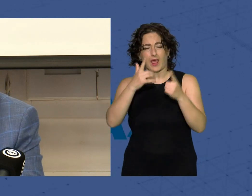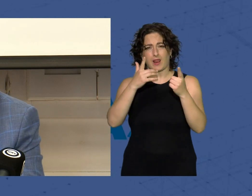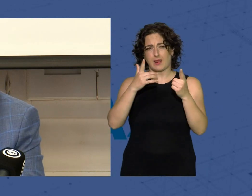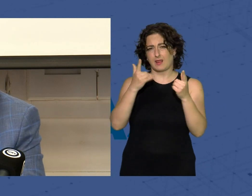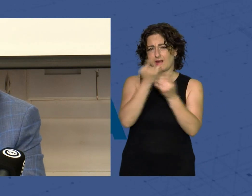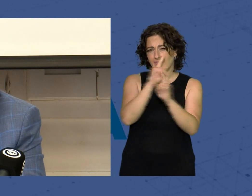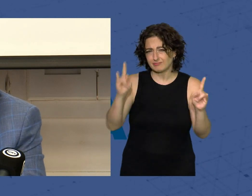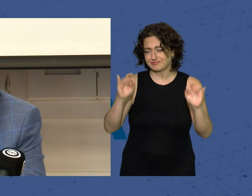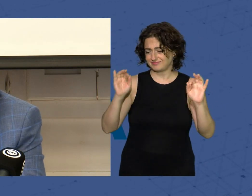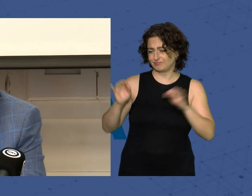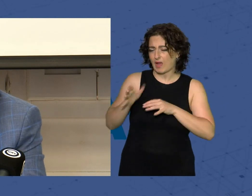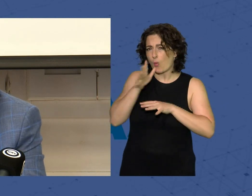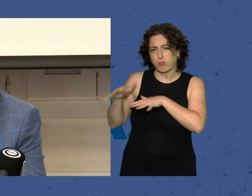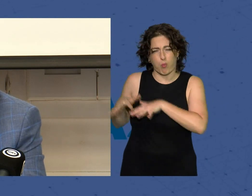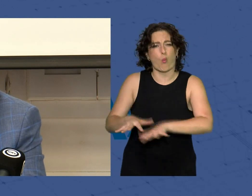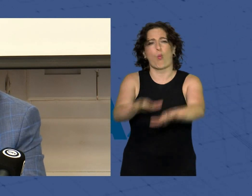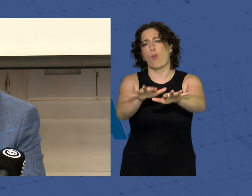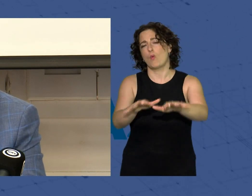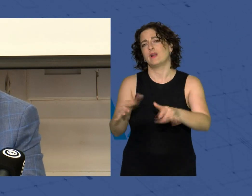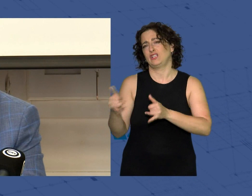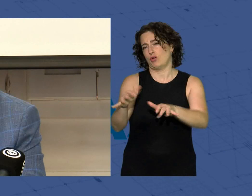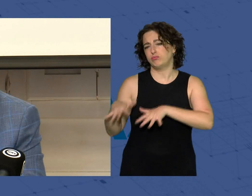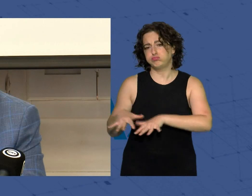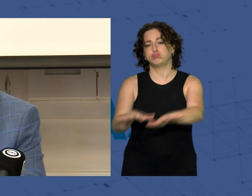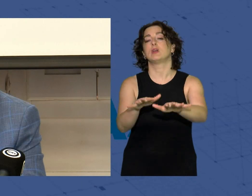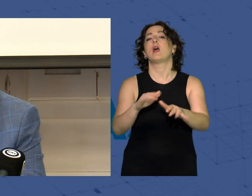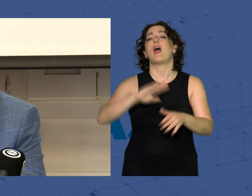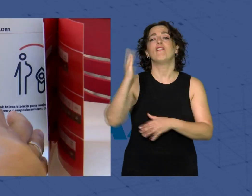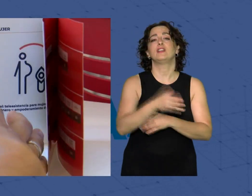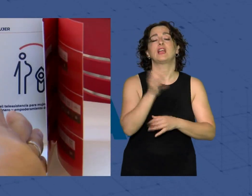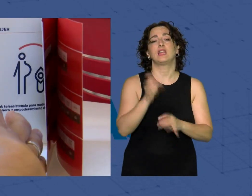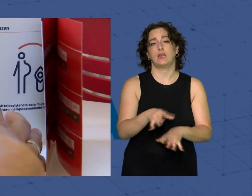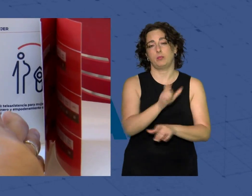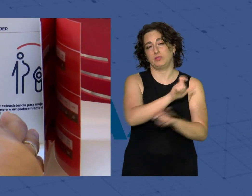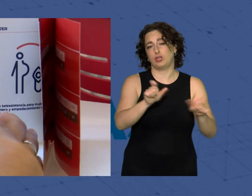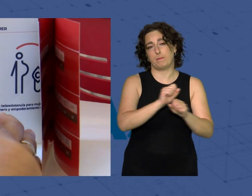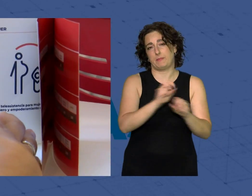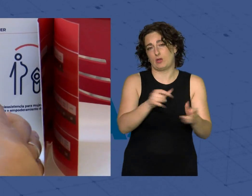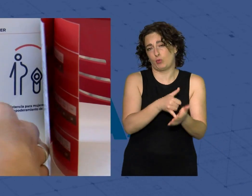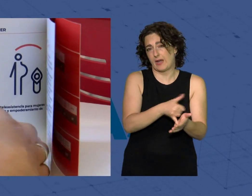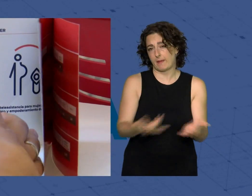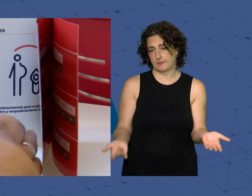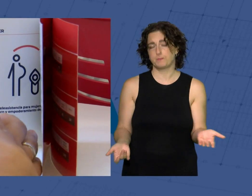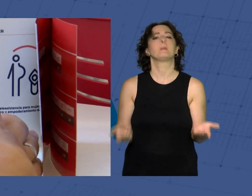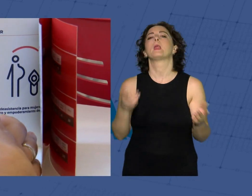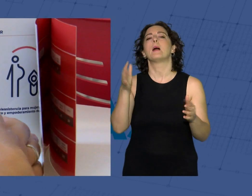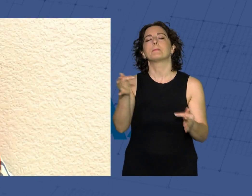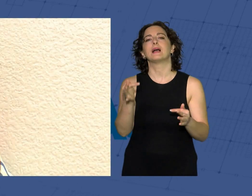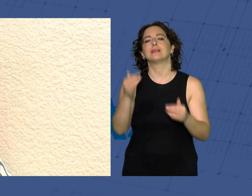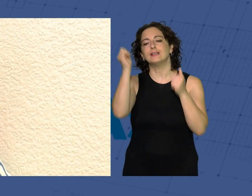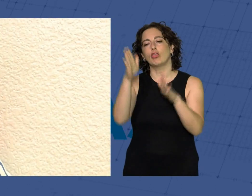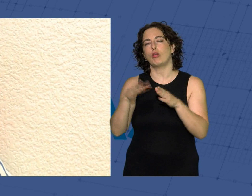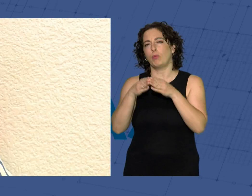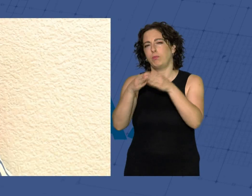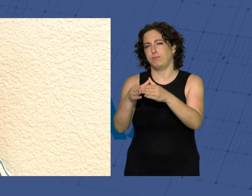riadas y todo eso siempre recae sobre los más vulnerables. Y además hay un repunte en la atención a pateras.